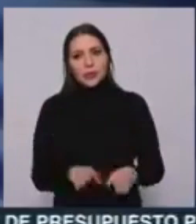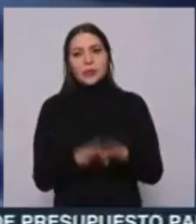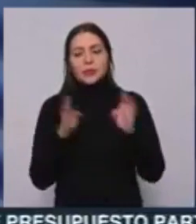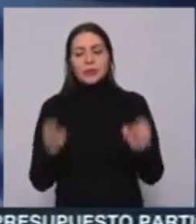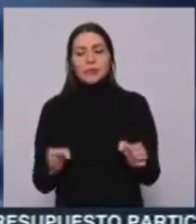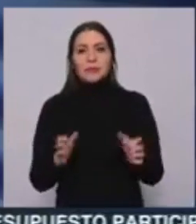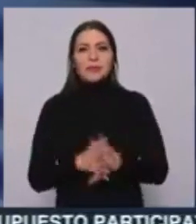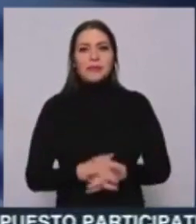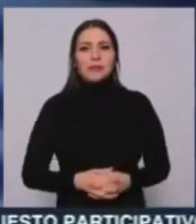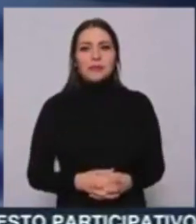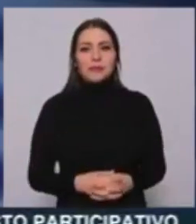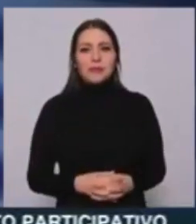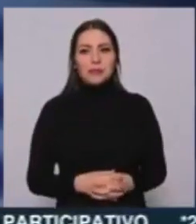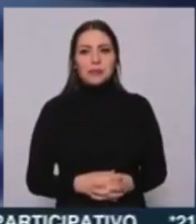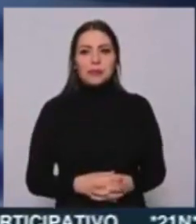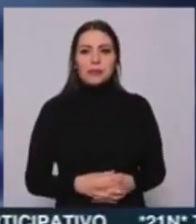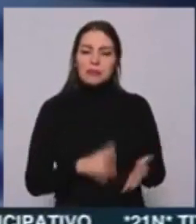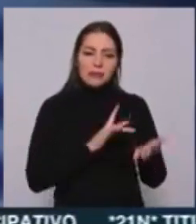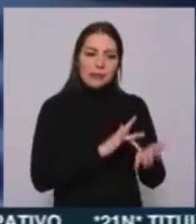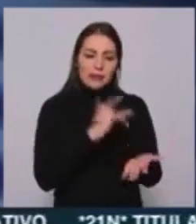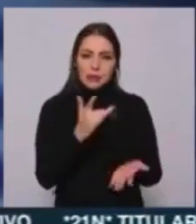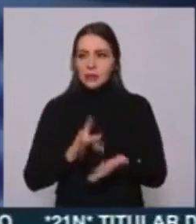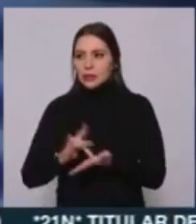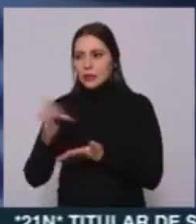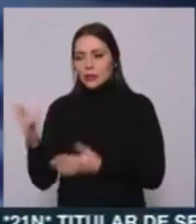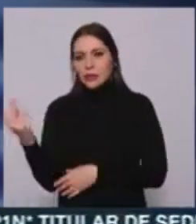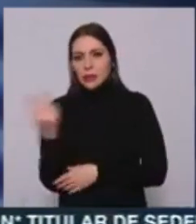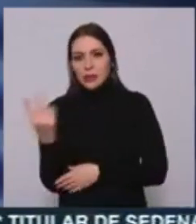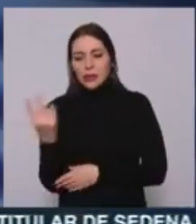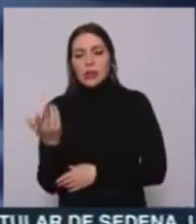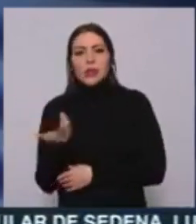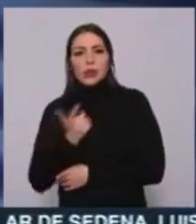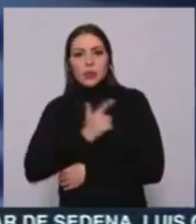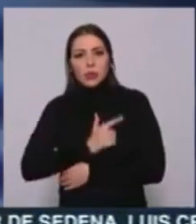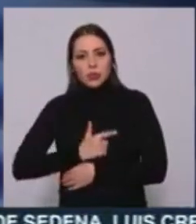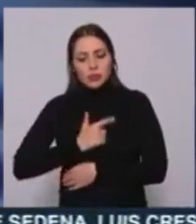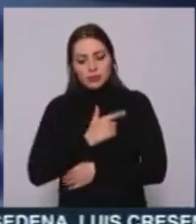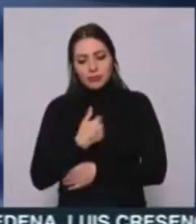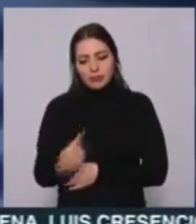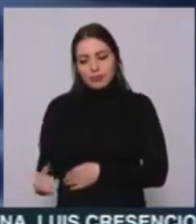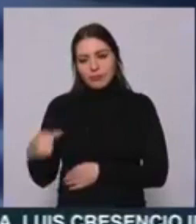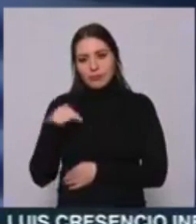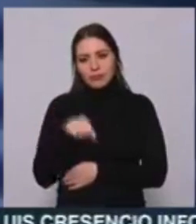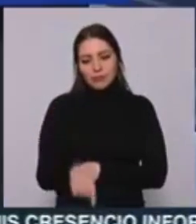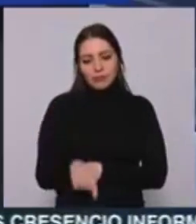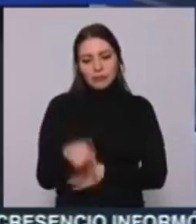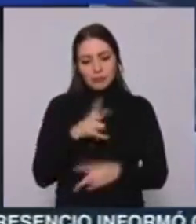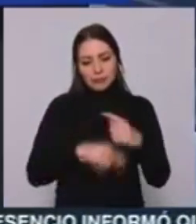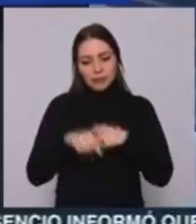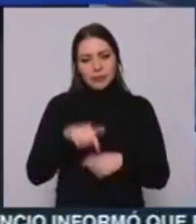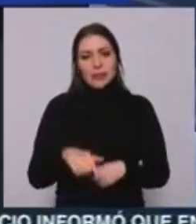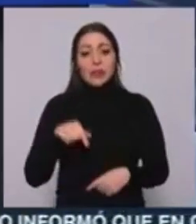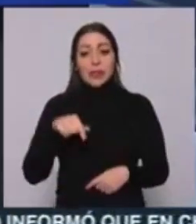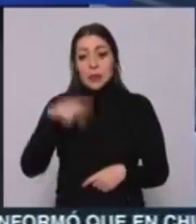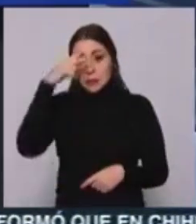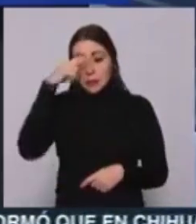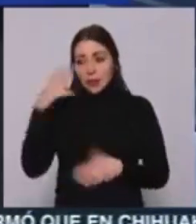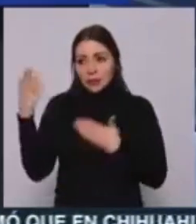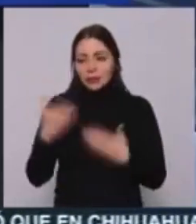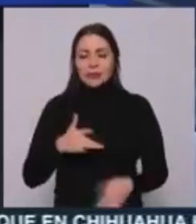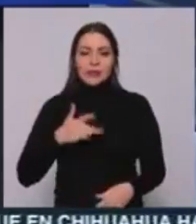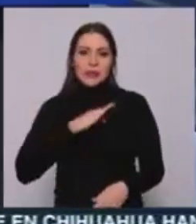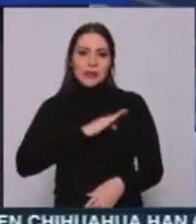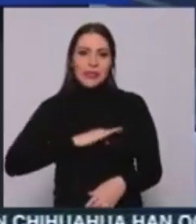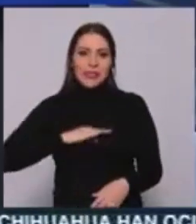Feli, pues es un gusto enorme estar aquí, estoy muy bien, feliz de estar en México como siempre. Bienvenida, María